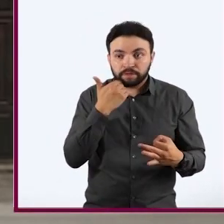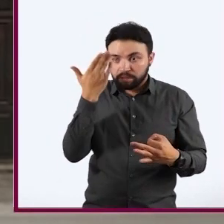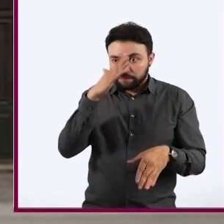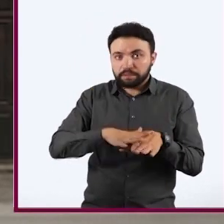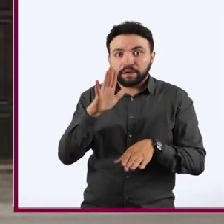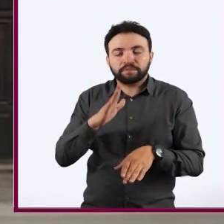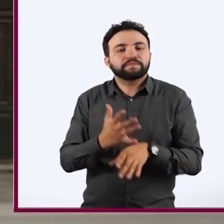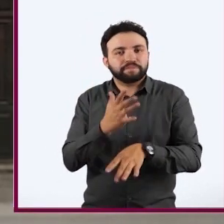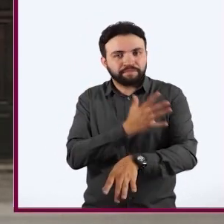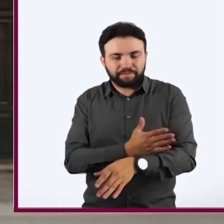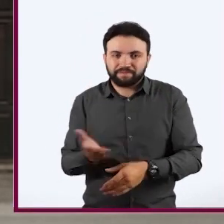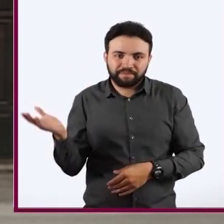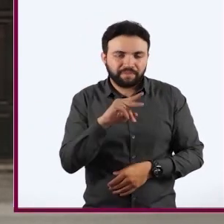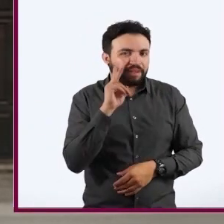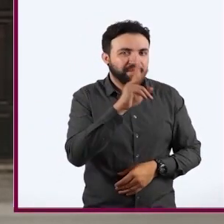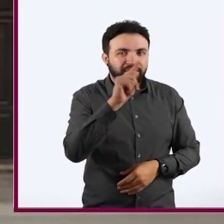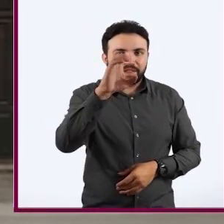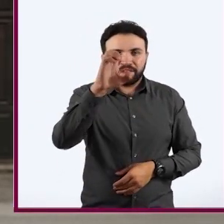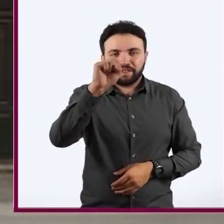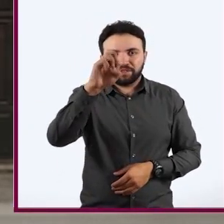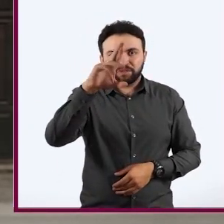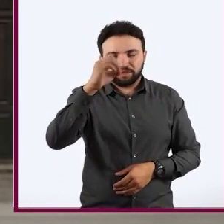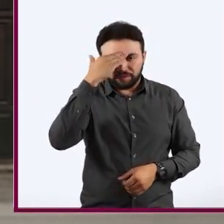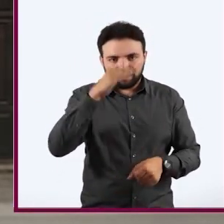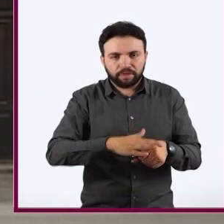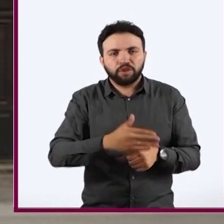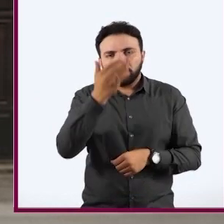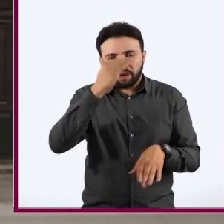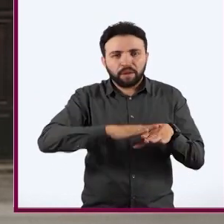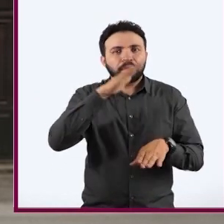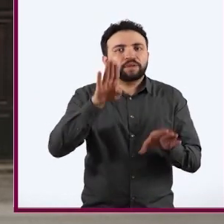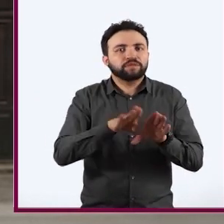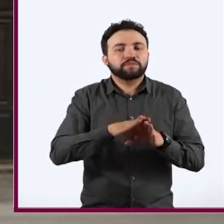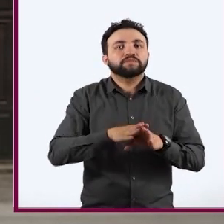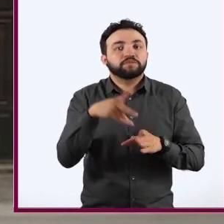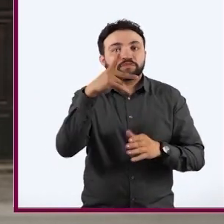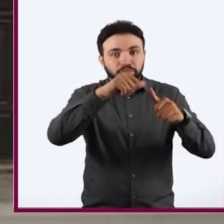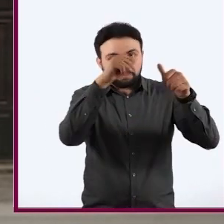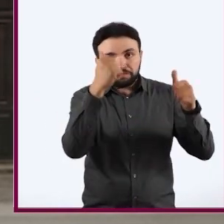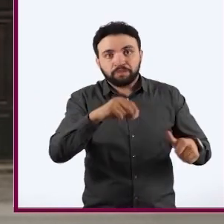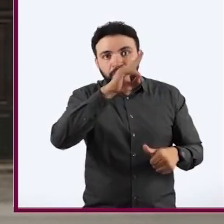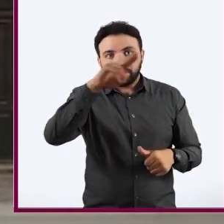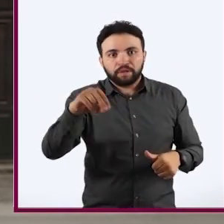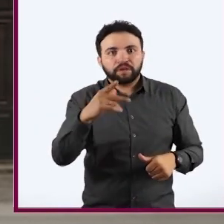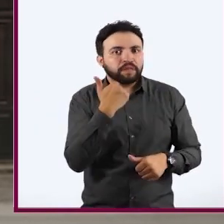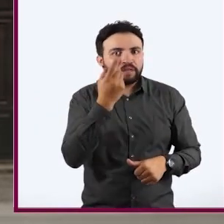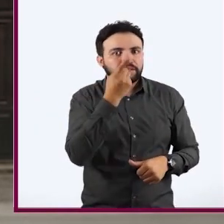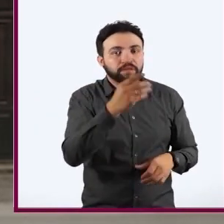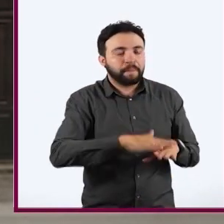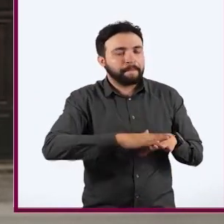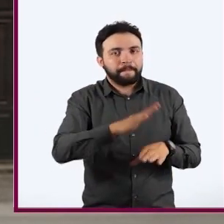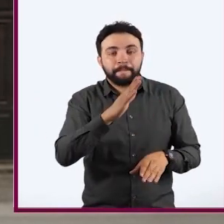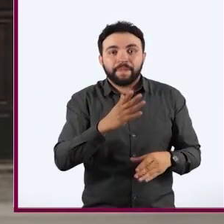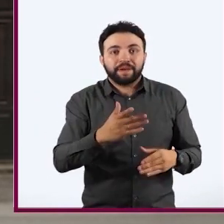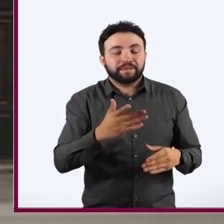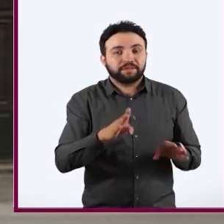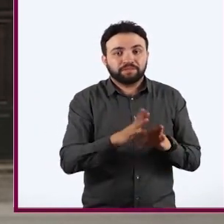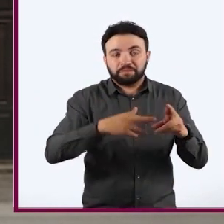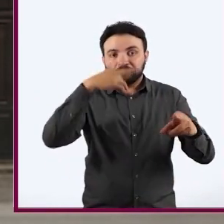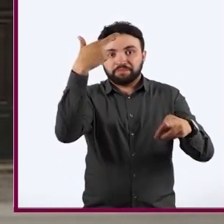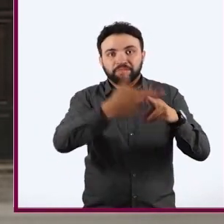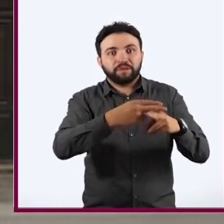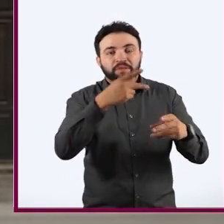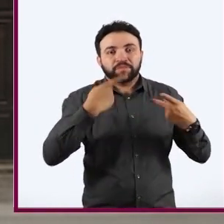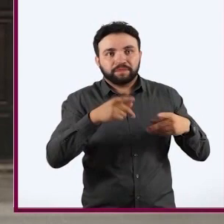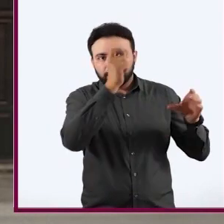¿quién es Joaquín Clausel? Les propongo que vayamos a conocer más de este importante artista originario del estado de Campeche, quien es considerado como el